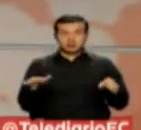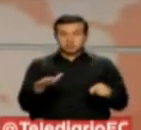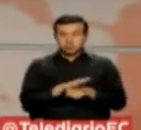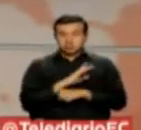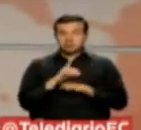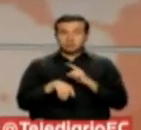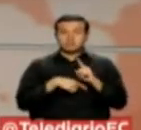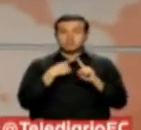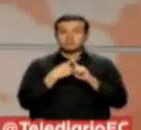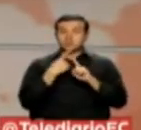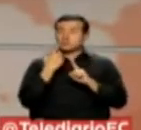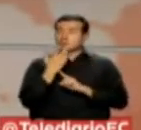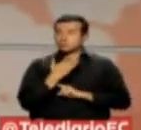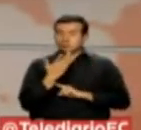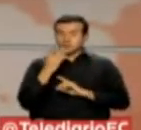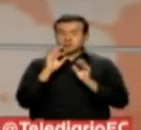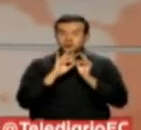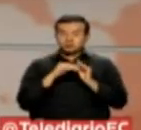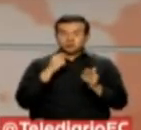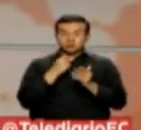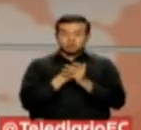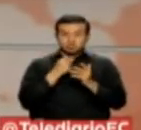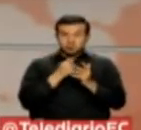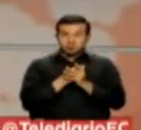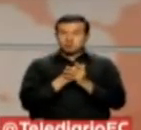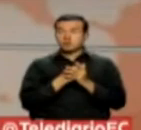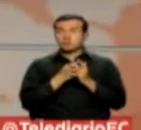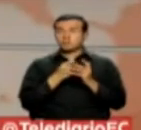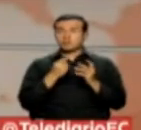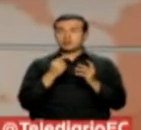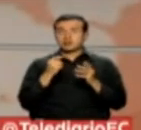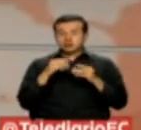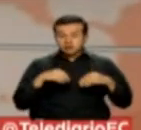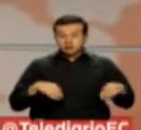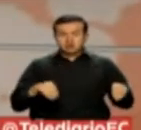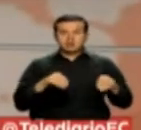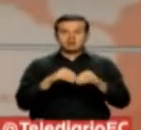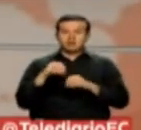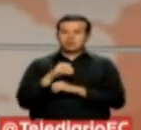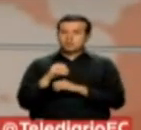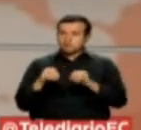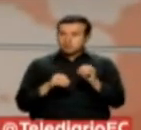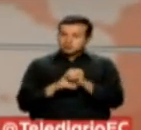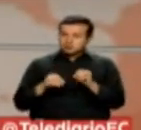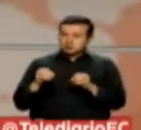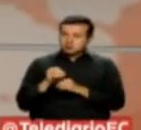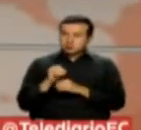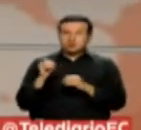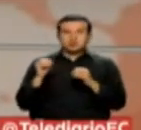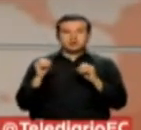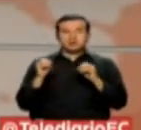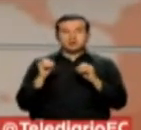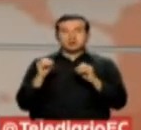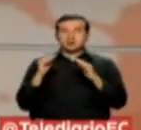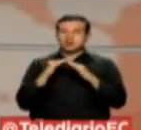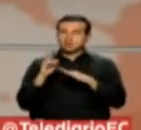para remodelación, para compra de terreno, compra de oficinas, de consultorios, vivienda